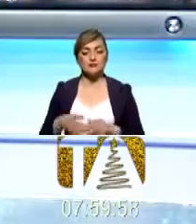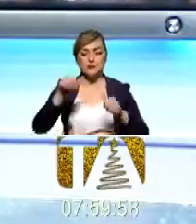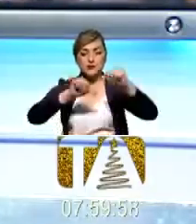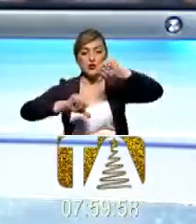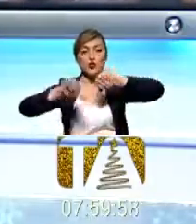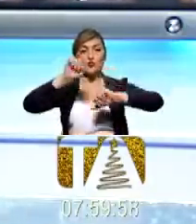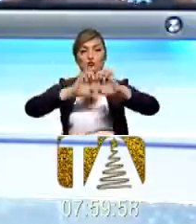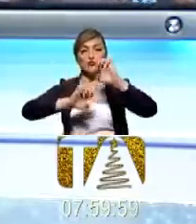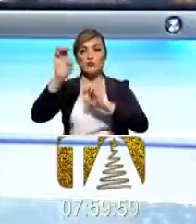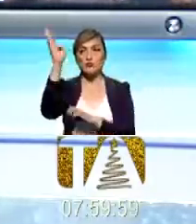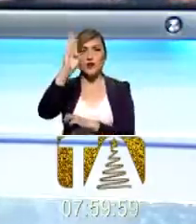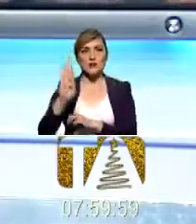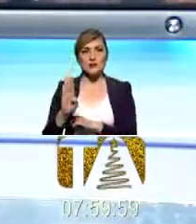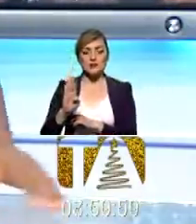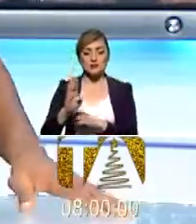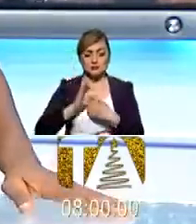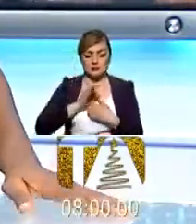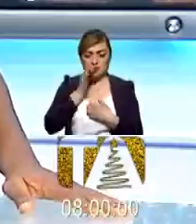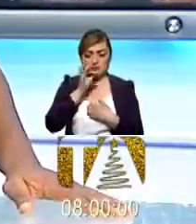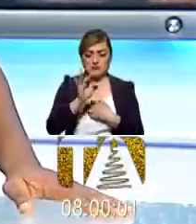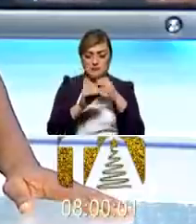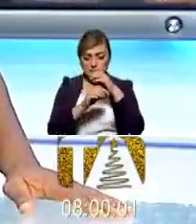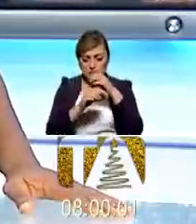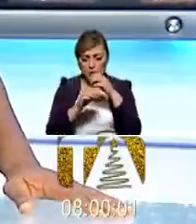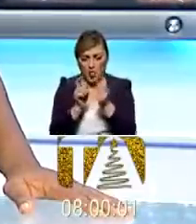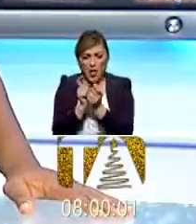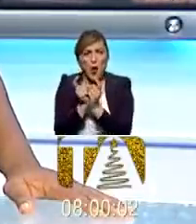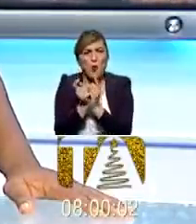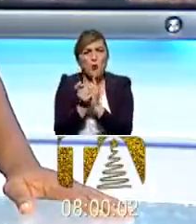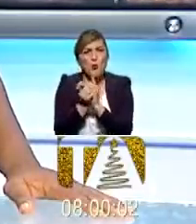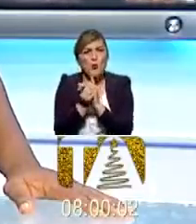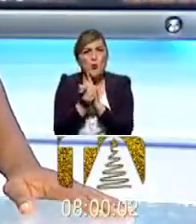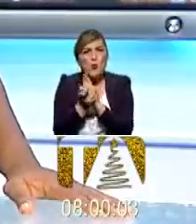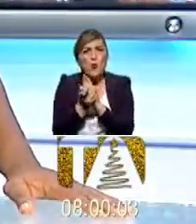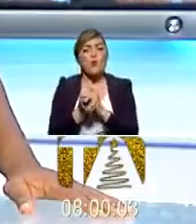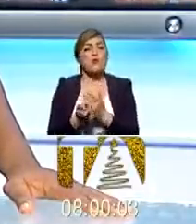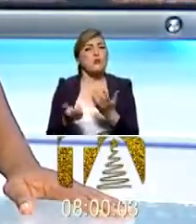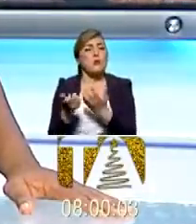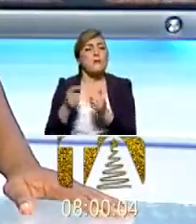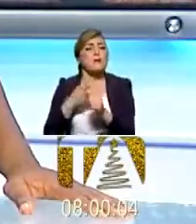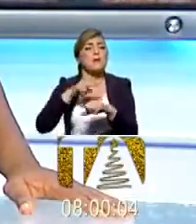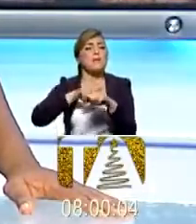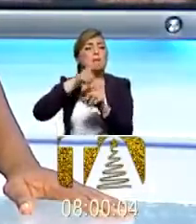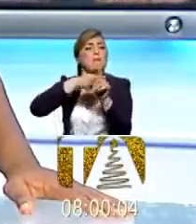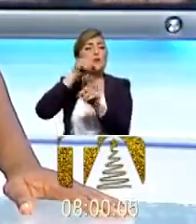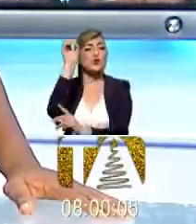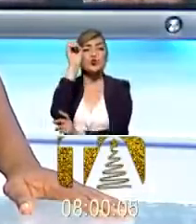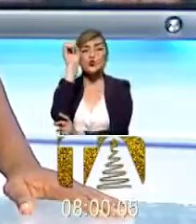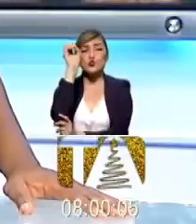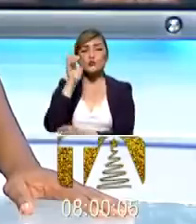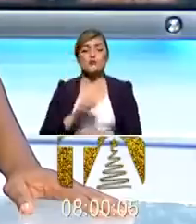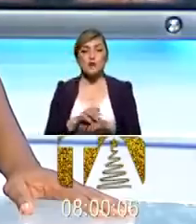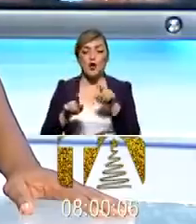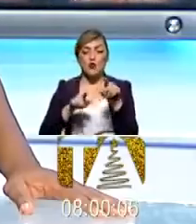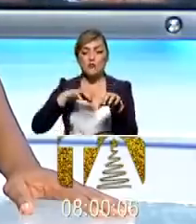Científicos identifican en Brasil una nueva mutación del coronavirus. La variante fue detectada por primera vez en el mes de octubre.